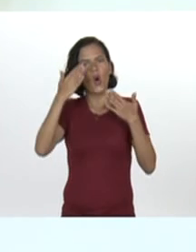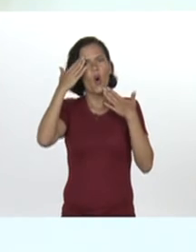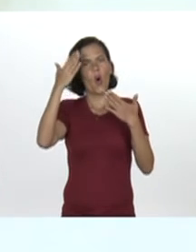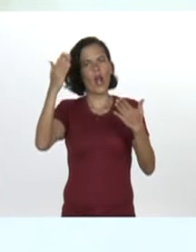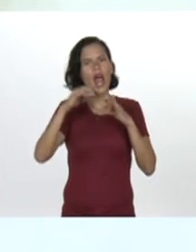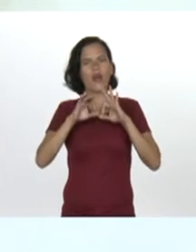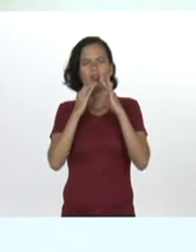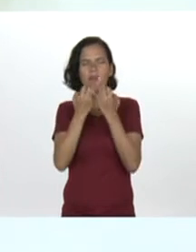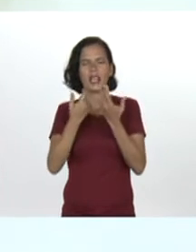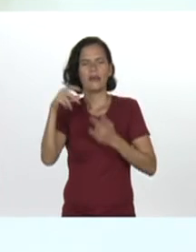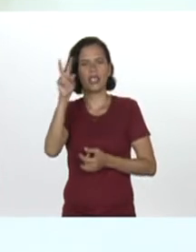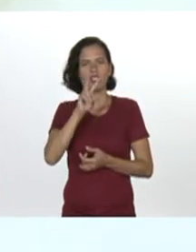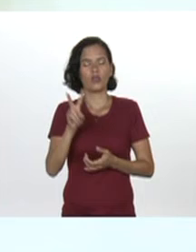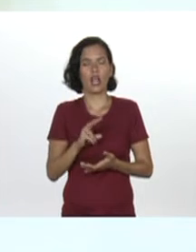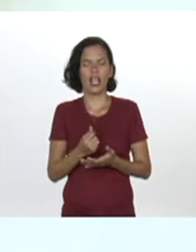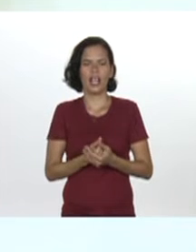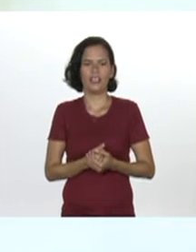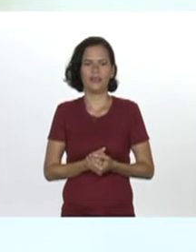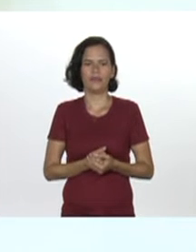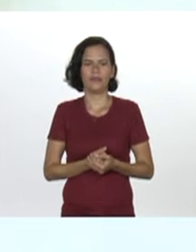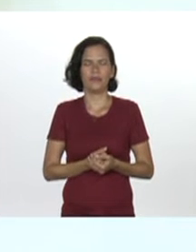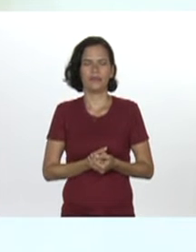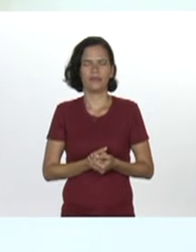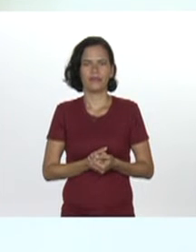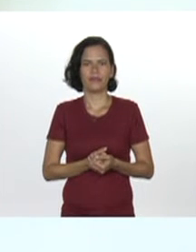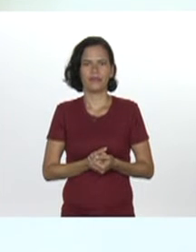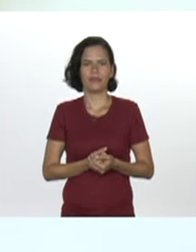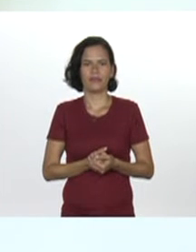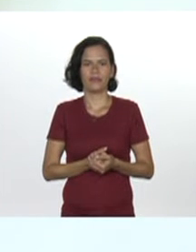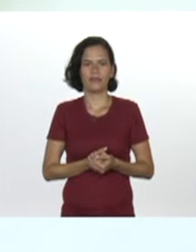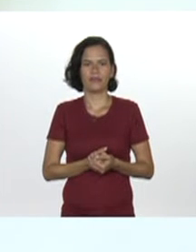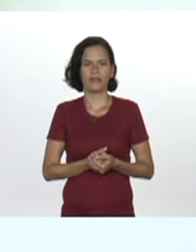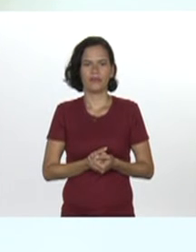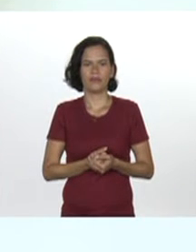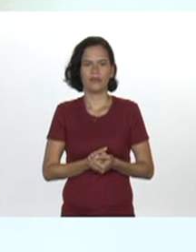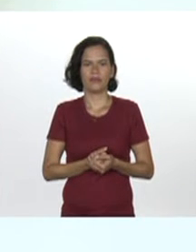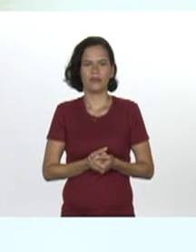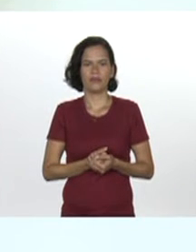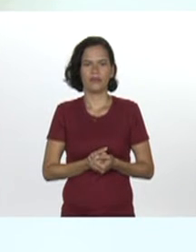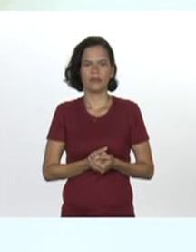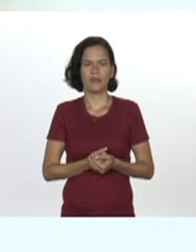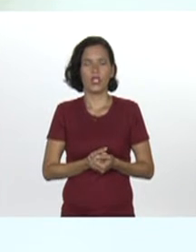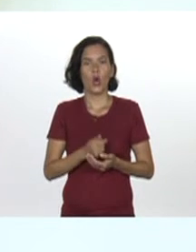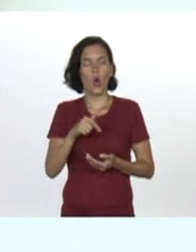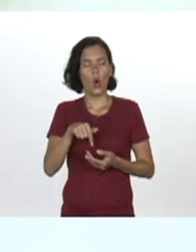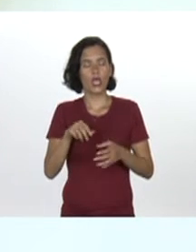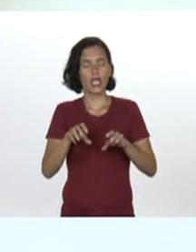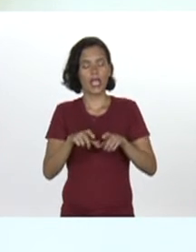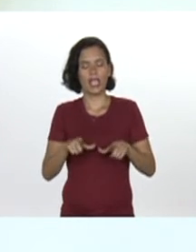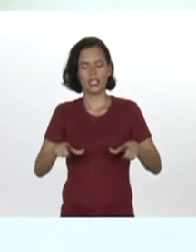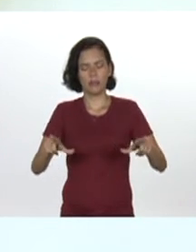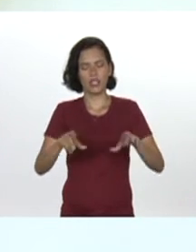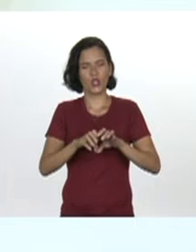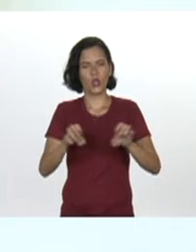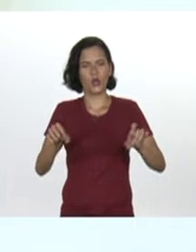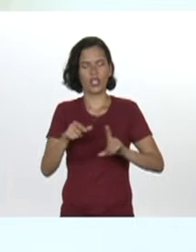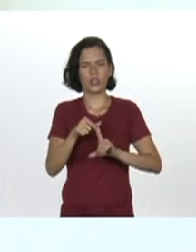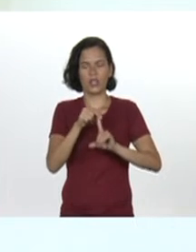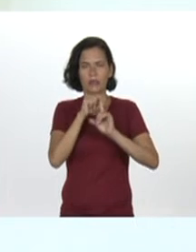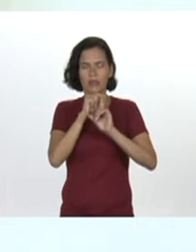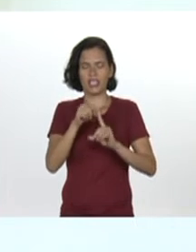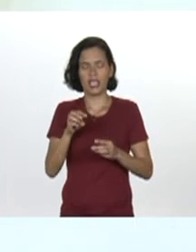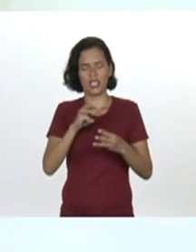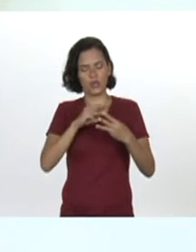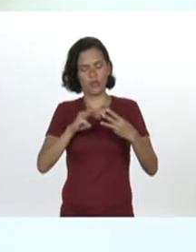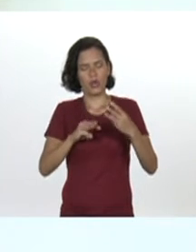Hola, hola familia venezolana, soy la profesora Eliseti de Gouveia. Hoy traemos en el segmento de educación especial en